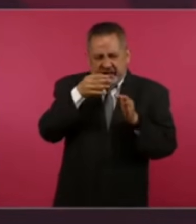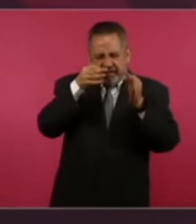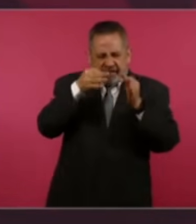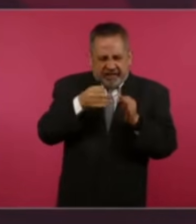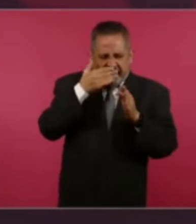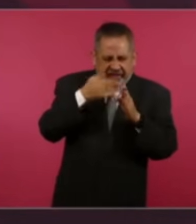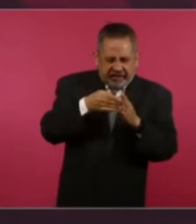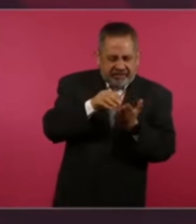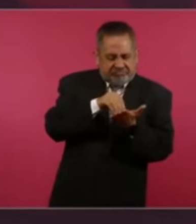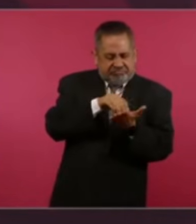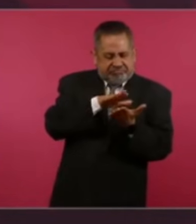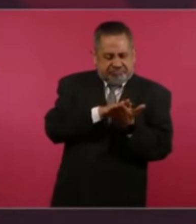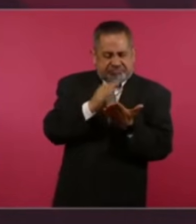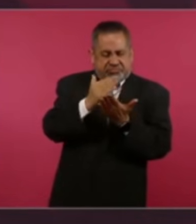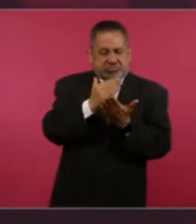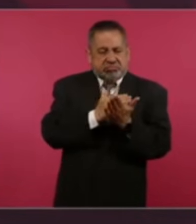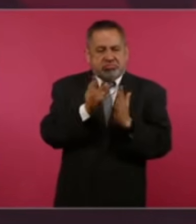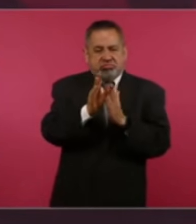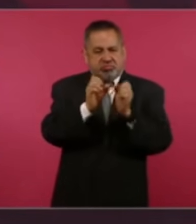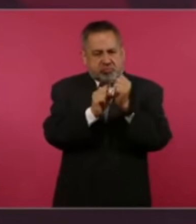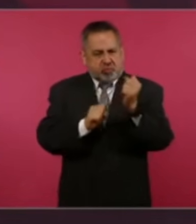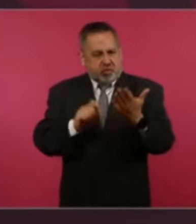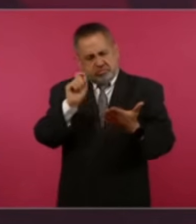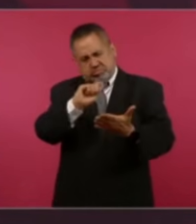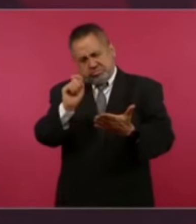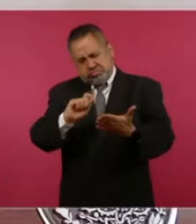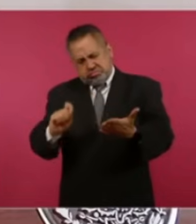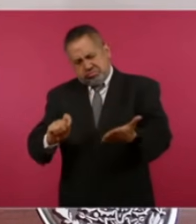lo que quedó plasmado en la Constitución